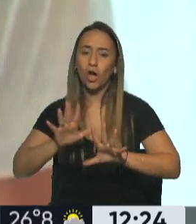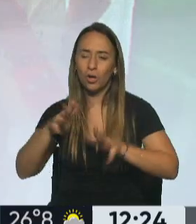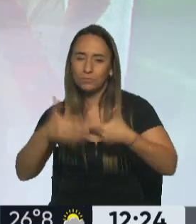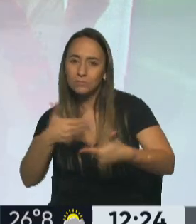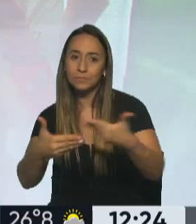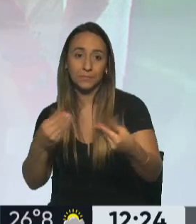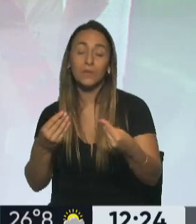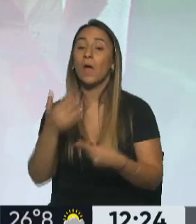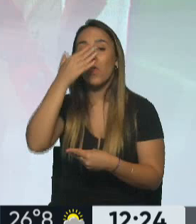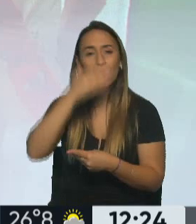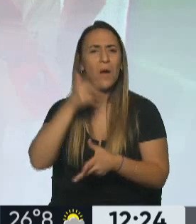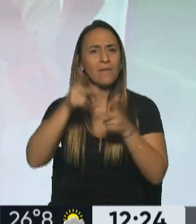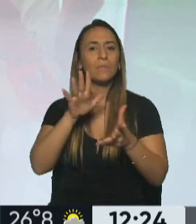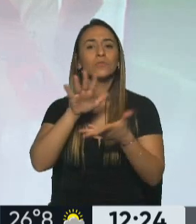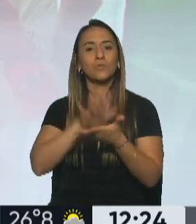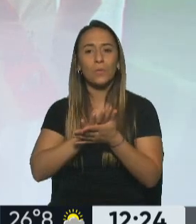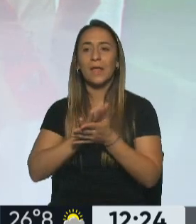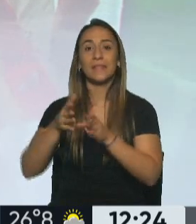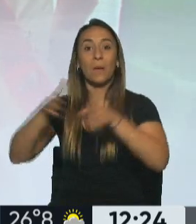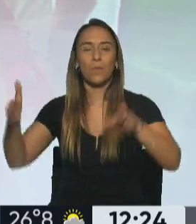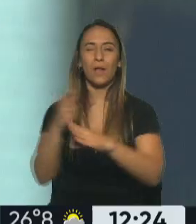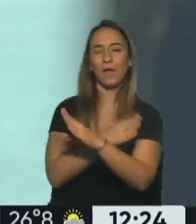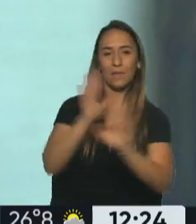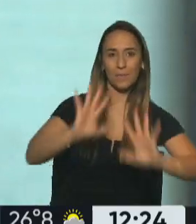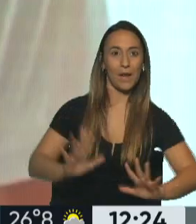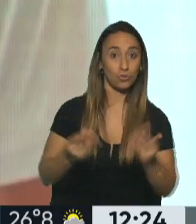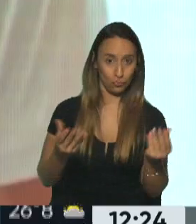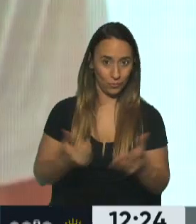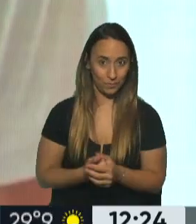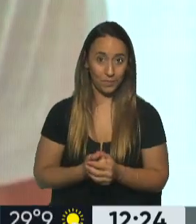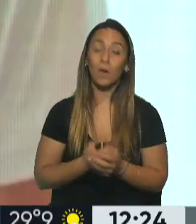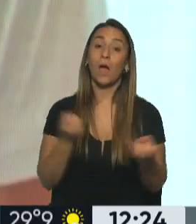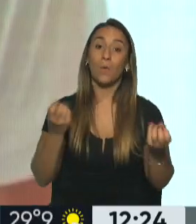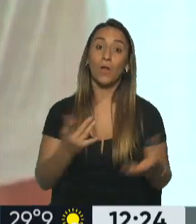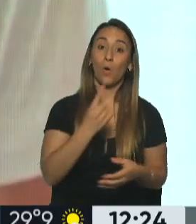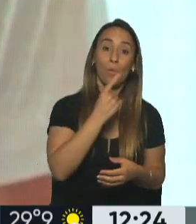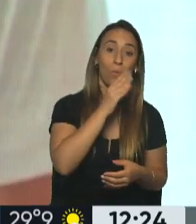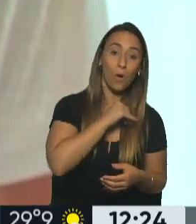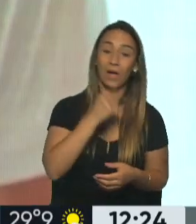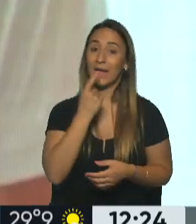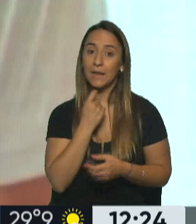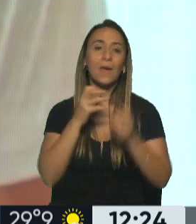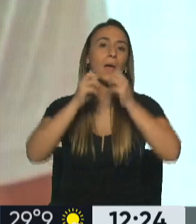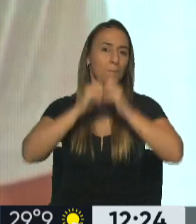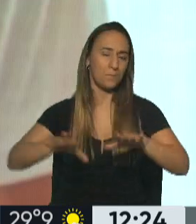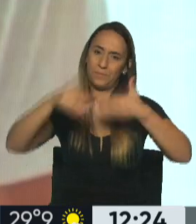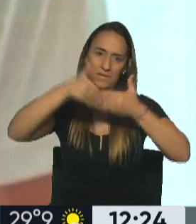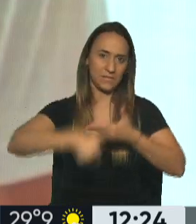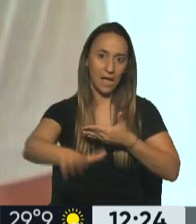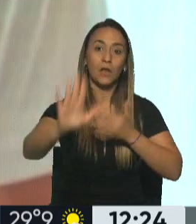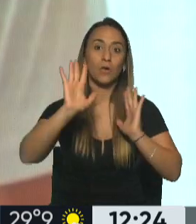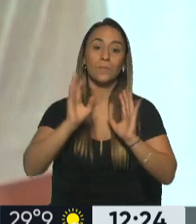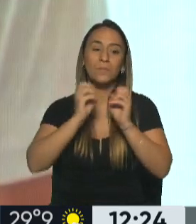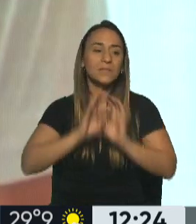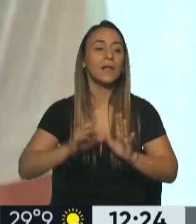un rato hablamos de las pretemporadas y todo lo cuando quier River que ya arrancan Entonces le pen Punto de partida lo que es la presentación para la